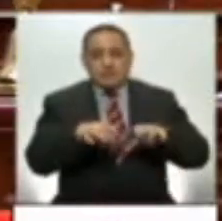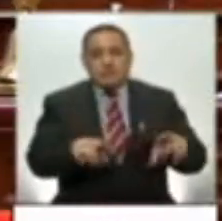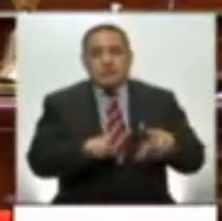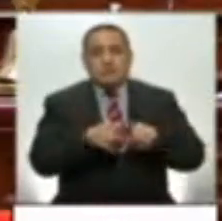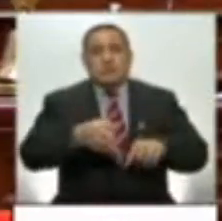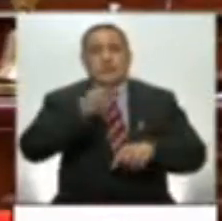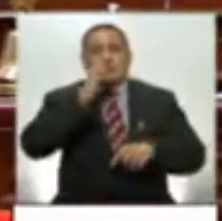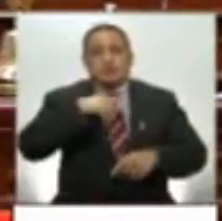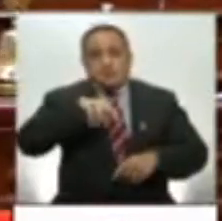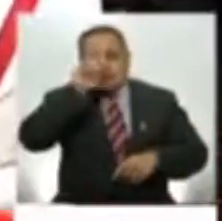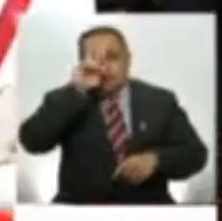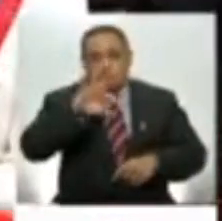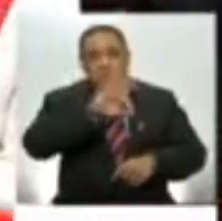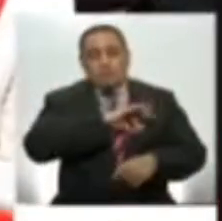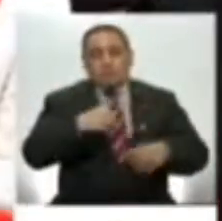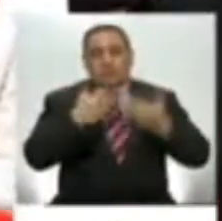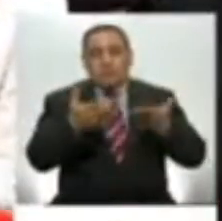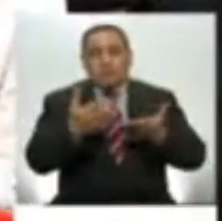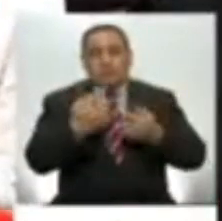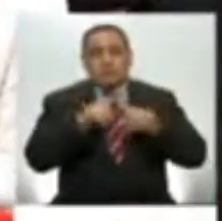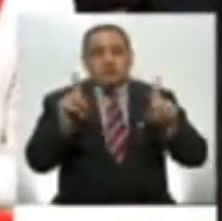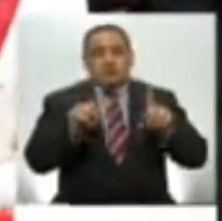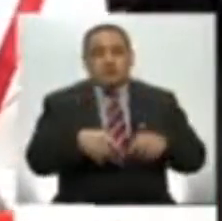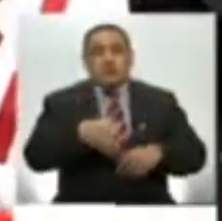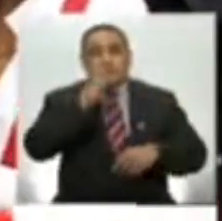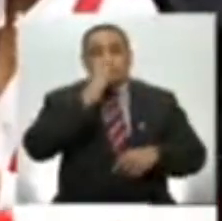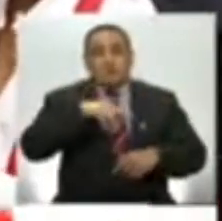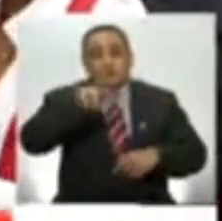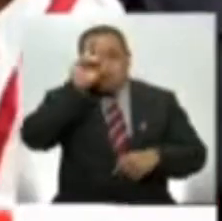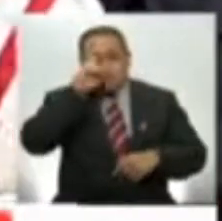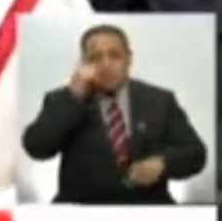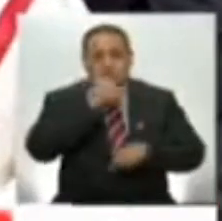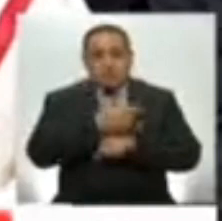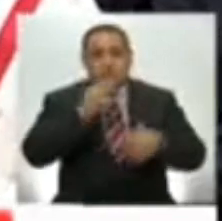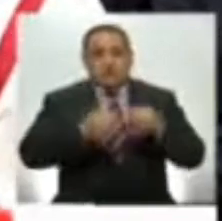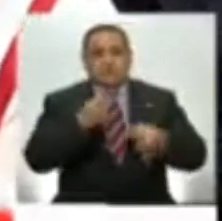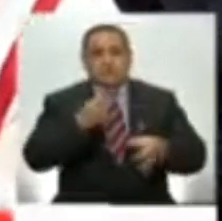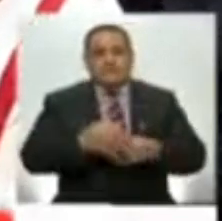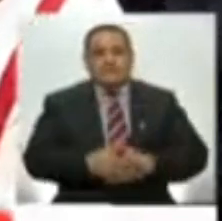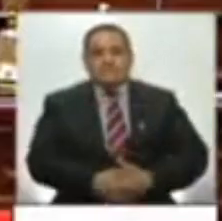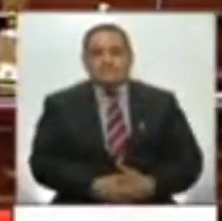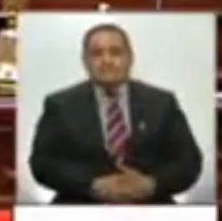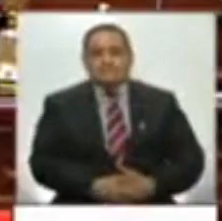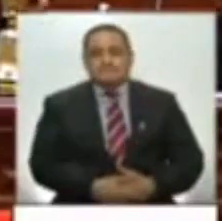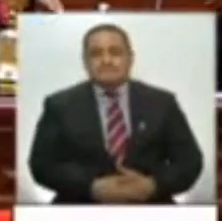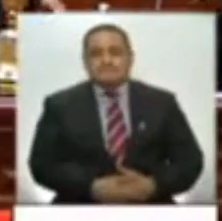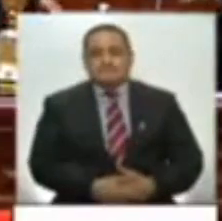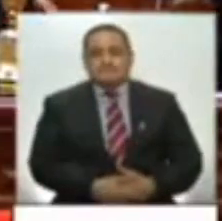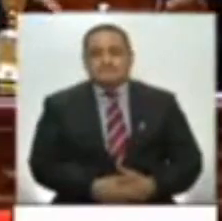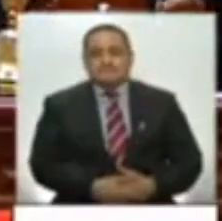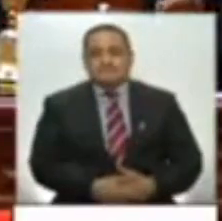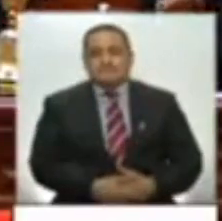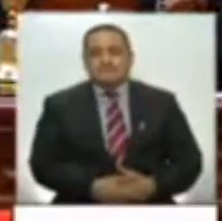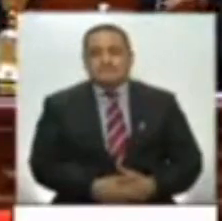que Dios y la patria lo premien, sino que él y la nación se lo demanden.